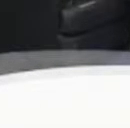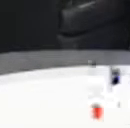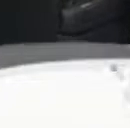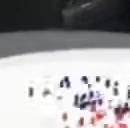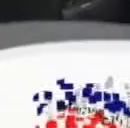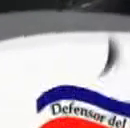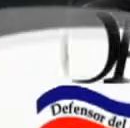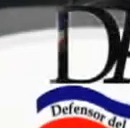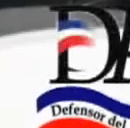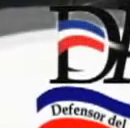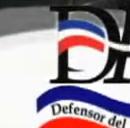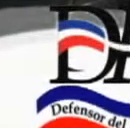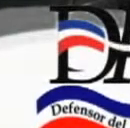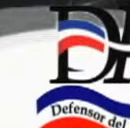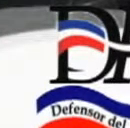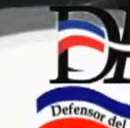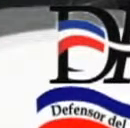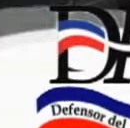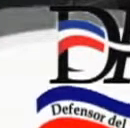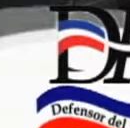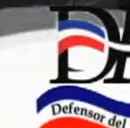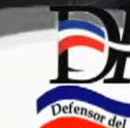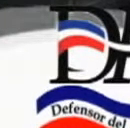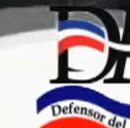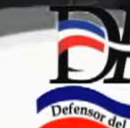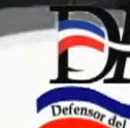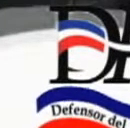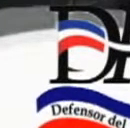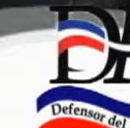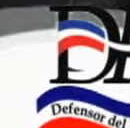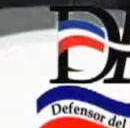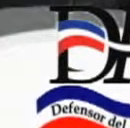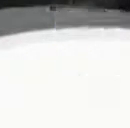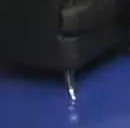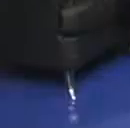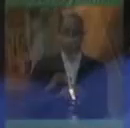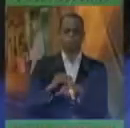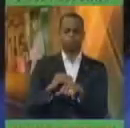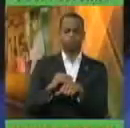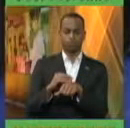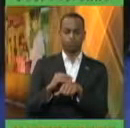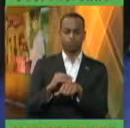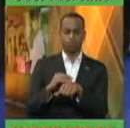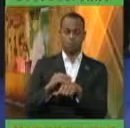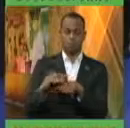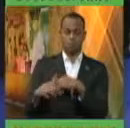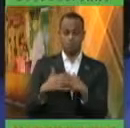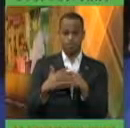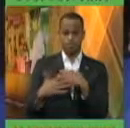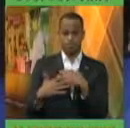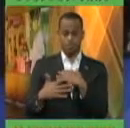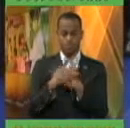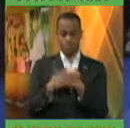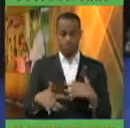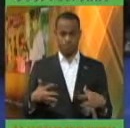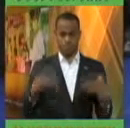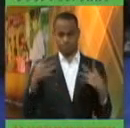los criterios del programa una vez que la playa ha sido ha sido digamos evaluada por la coordinación nacional